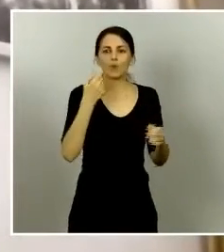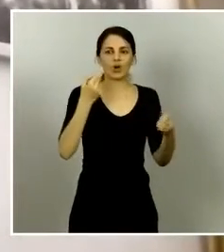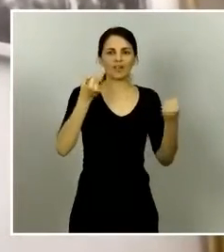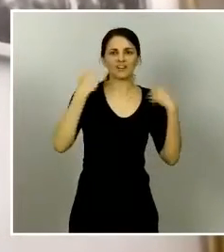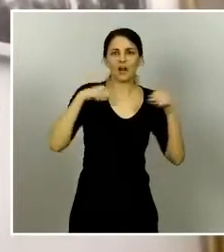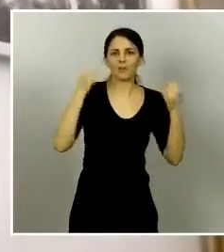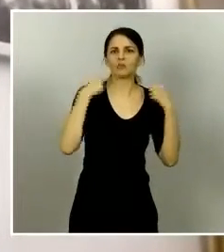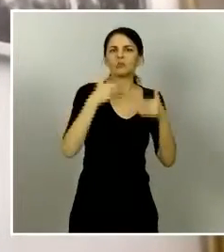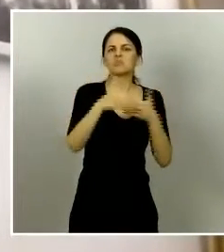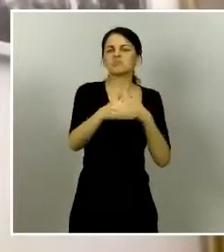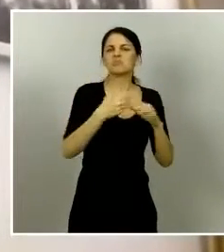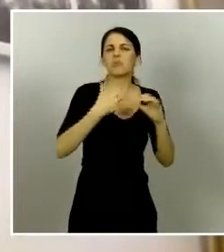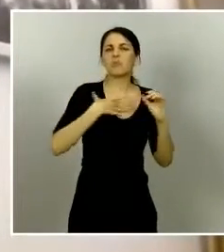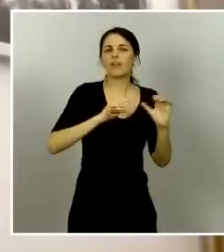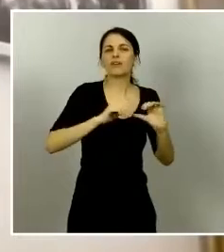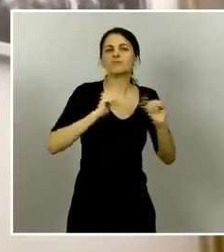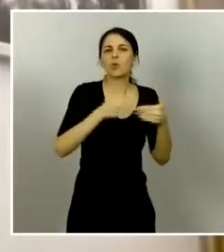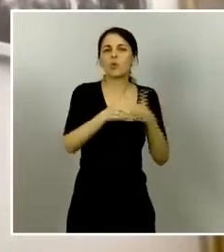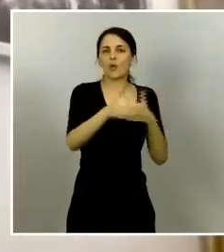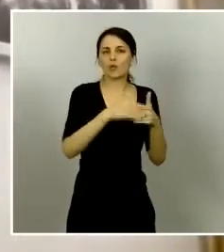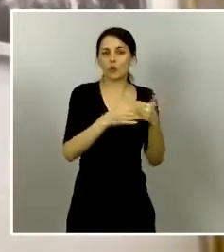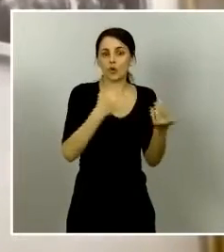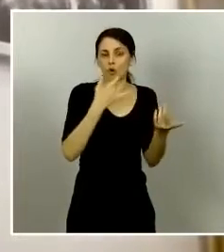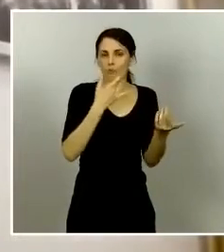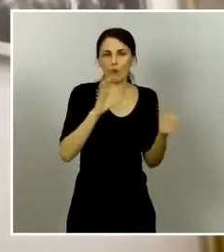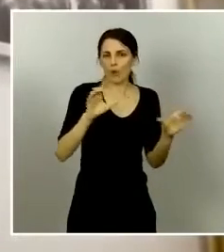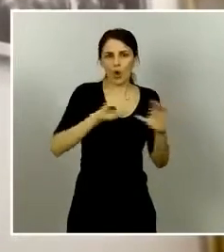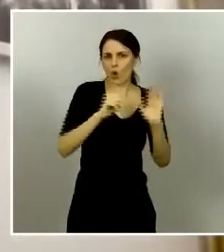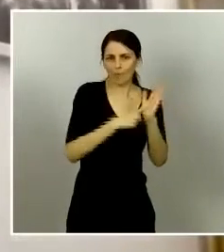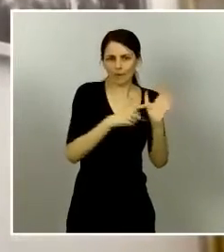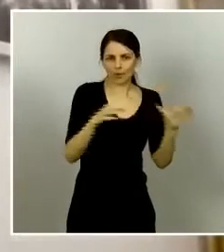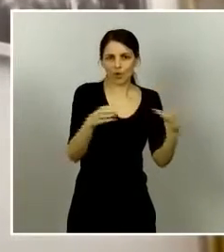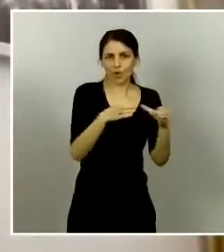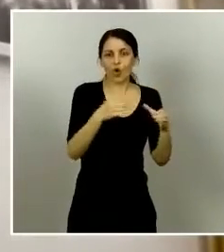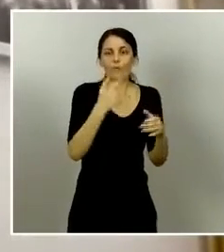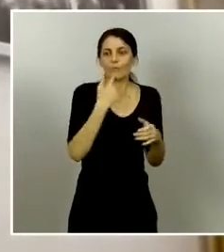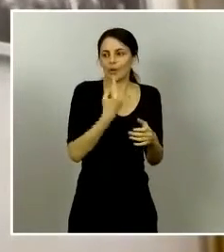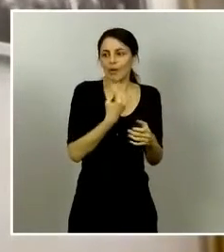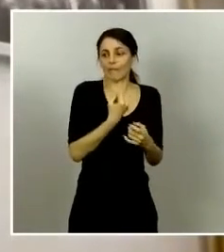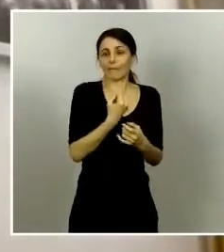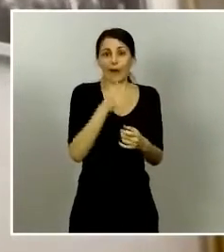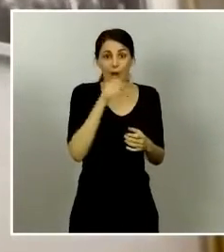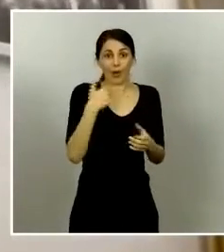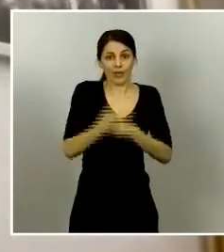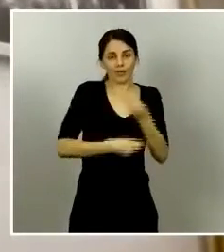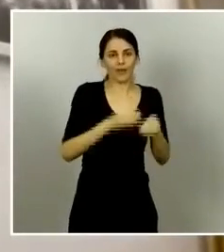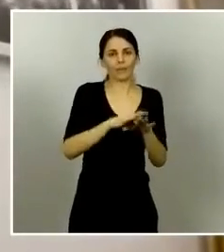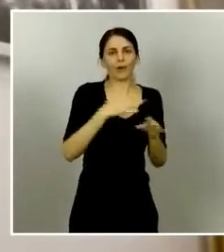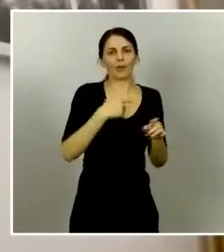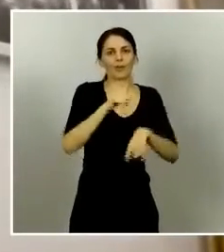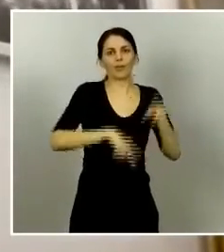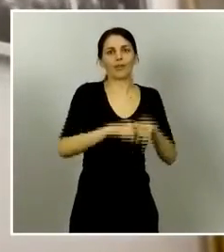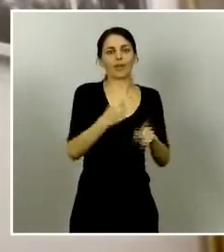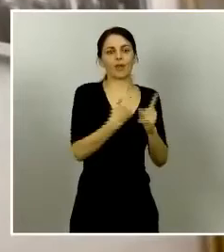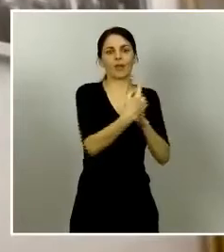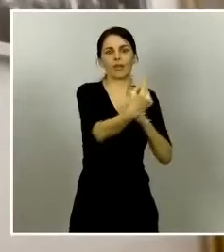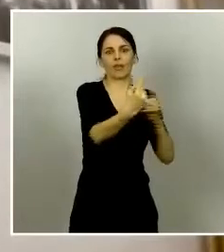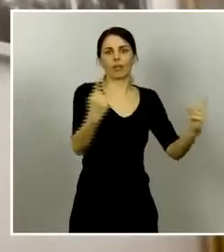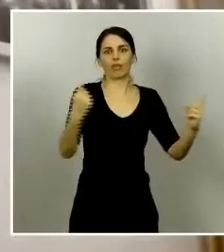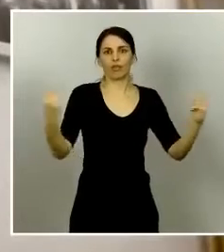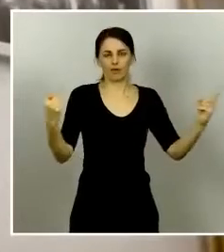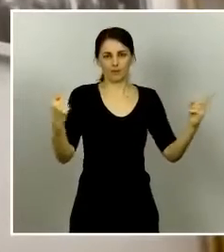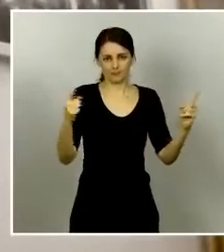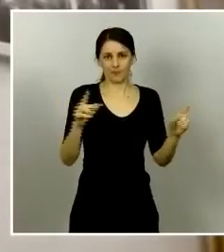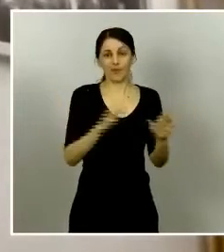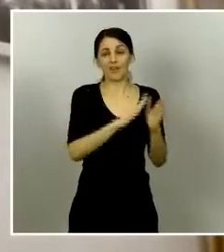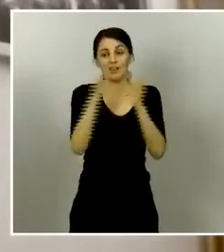de cuándo podrán empezar ya a entrenar los equipos al completo? Es decir, hasta ahora lo hacían de forma con algunas restricciones. ¿A partir de cuándo